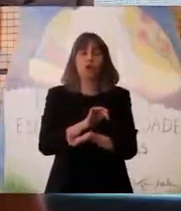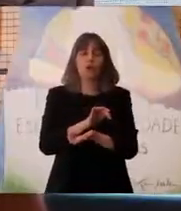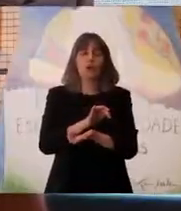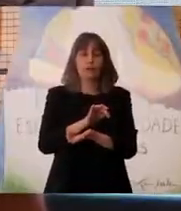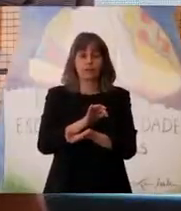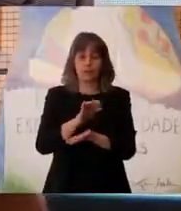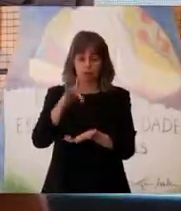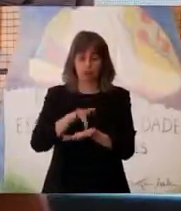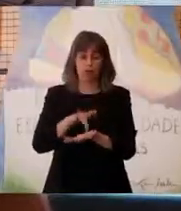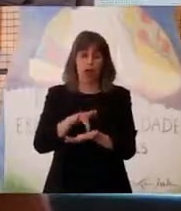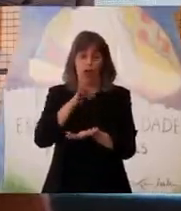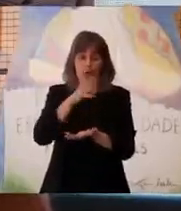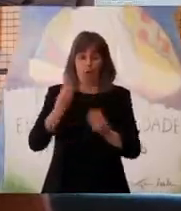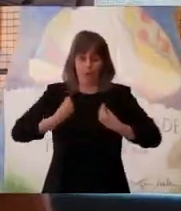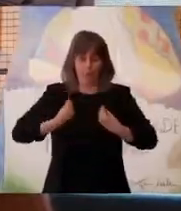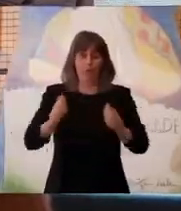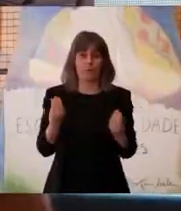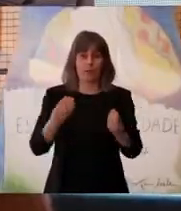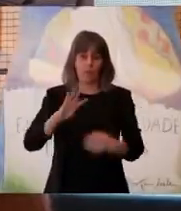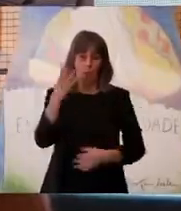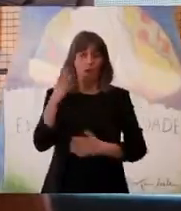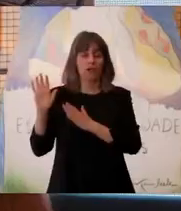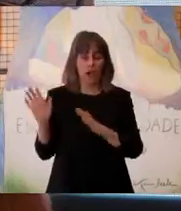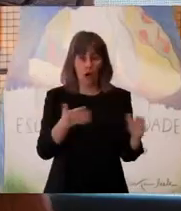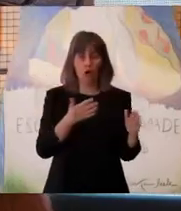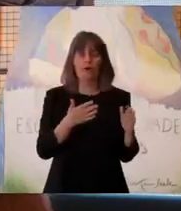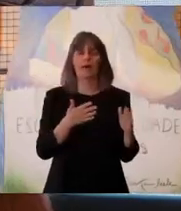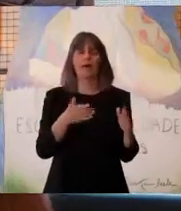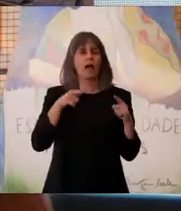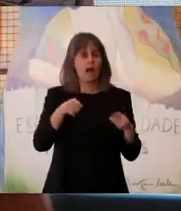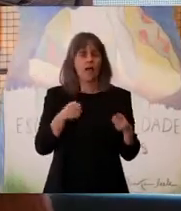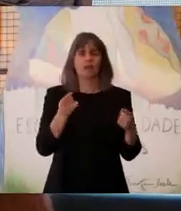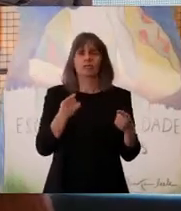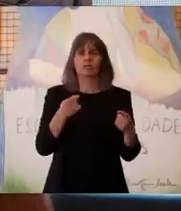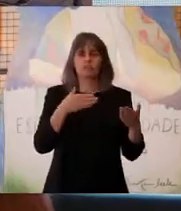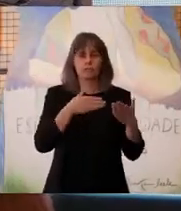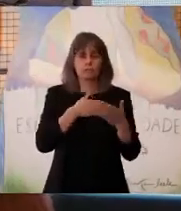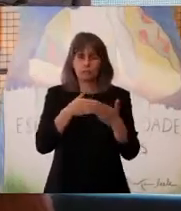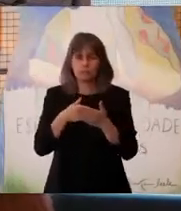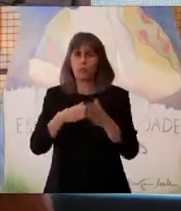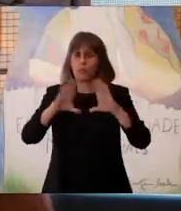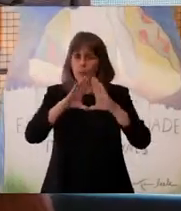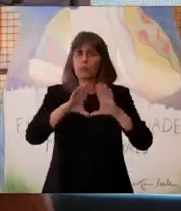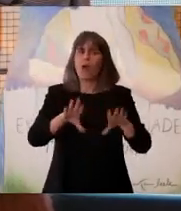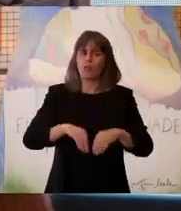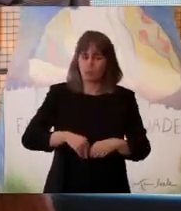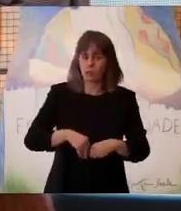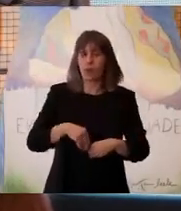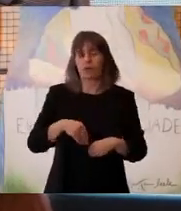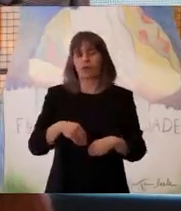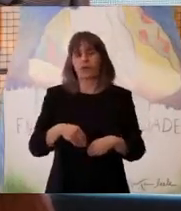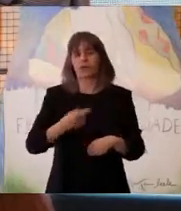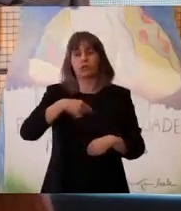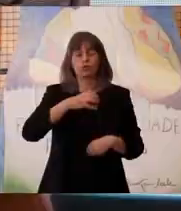vivimos no en la en la cuarta ola con las dificultades en las que se ha asumido el feminismo que yo quería también que no podemos